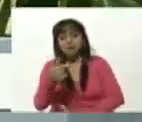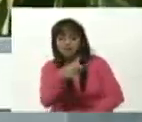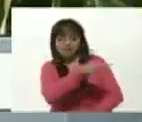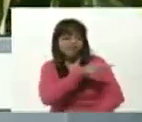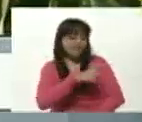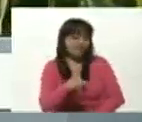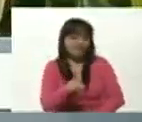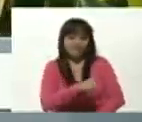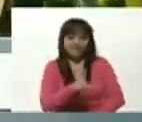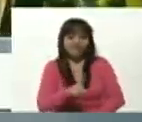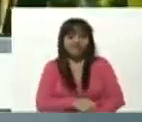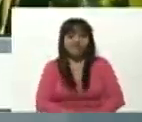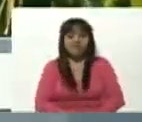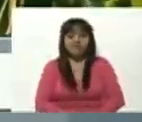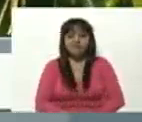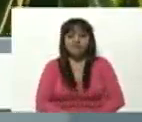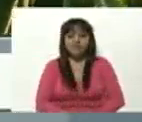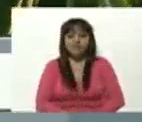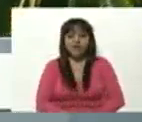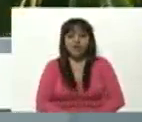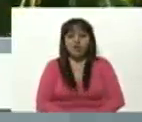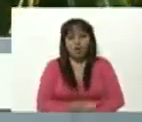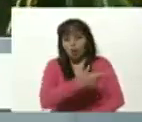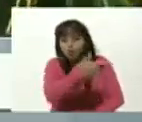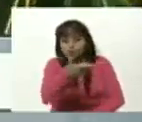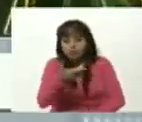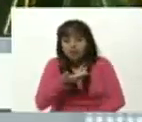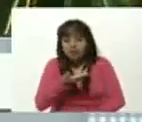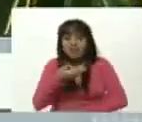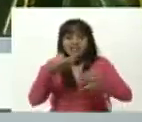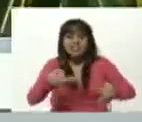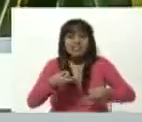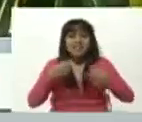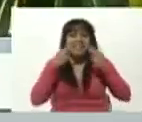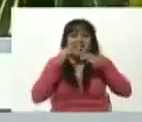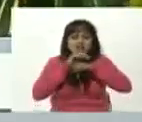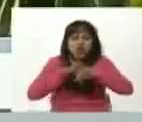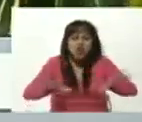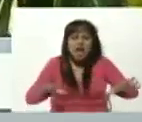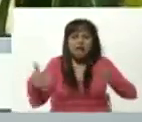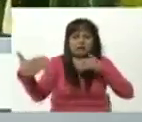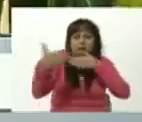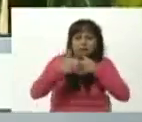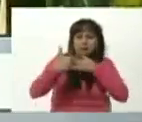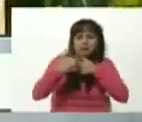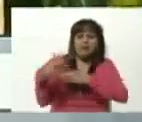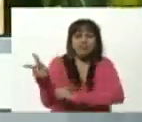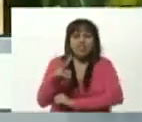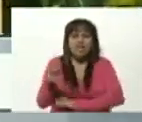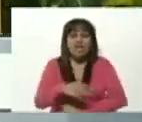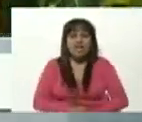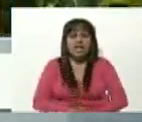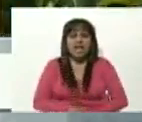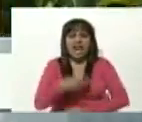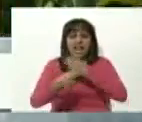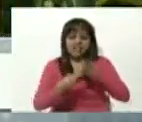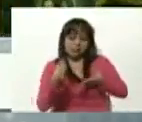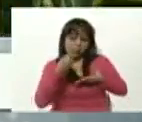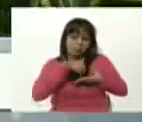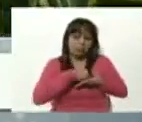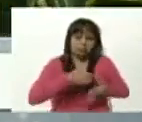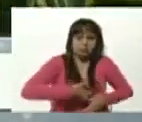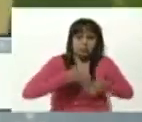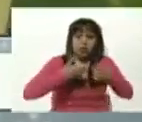ustedes. Ustedes con su guerra de redes sociales, ustedes con su guerra sembrando odio,